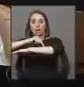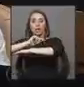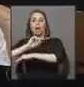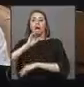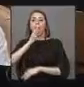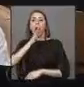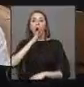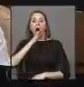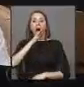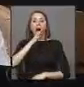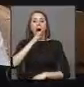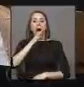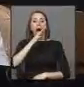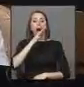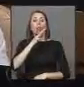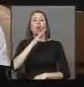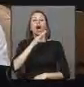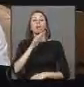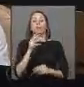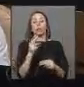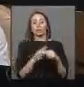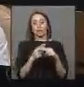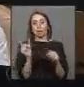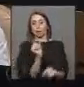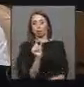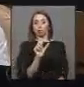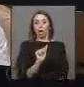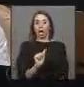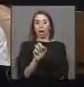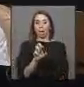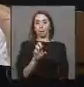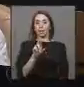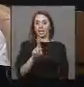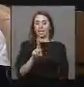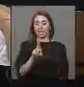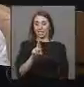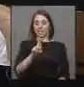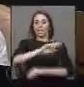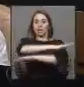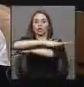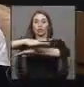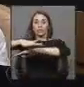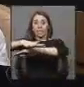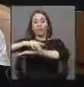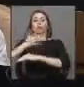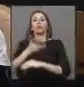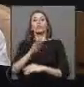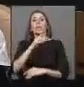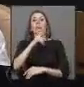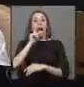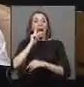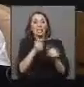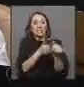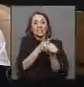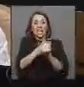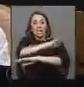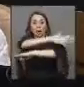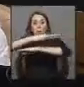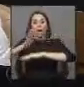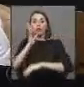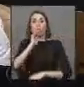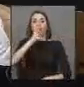agua potable rural o del APR costero para instalar allí desaladoras o plantas desaladoras. Además de decir, bueno, el